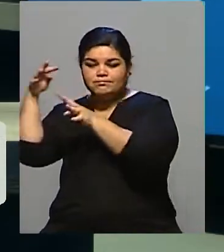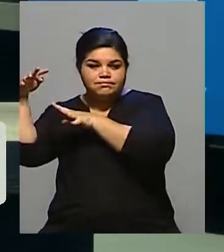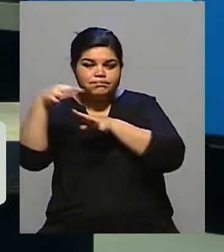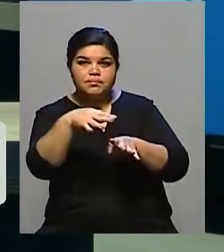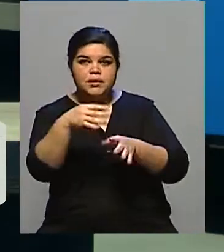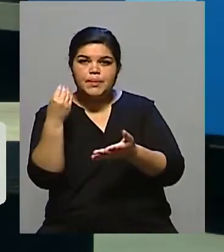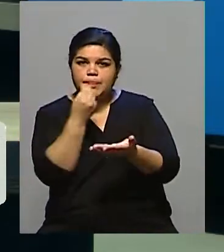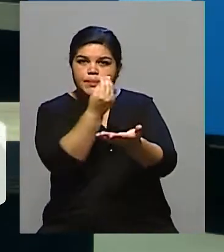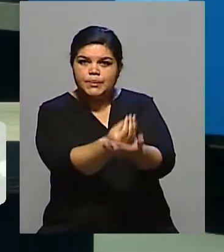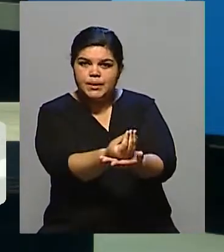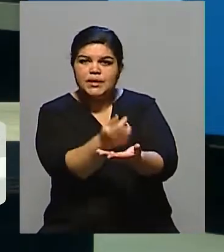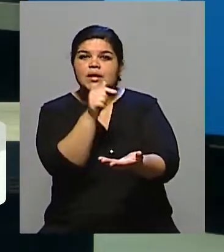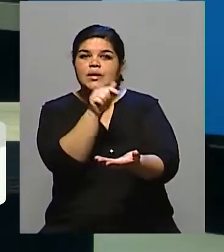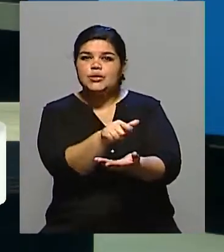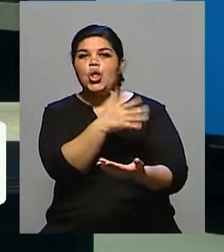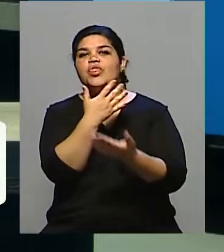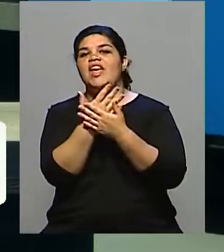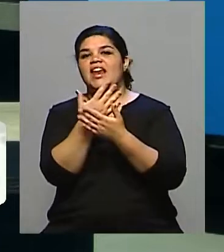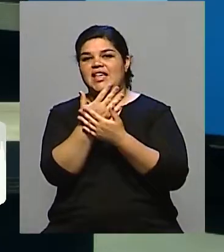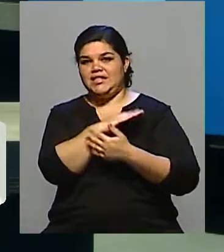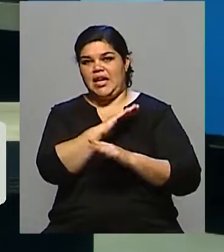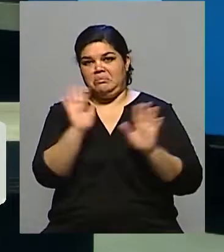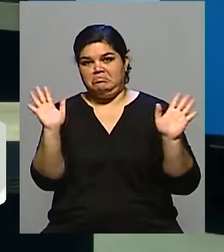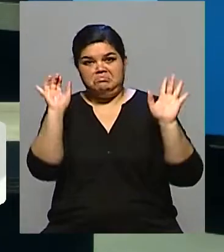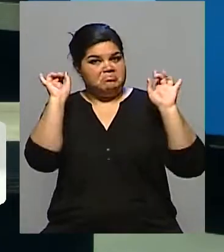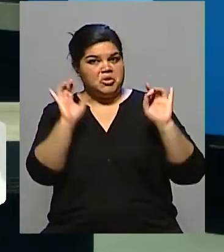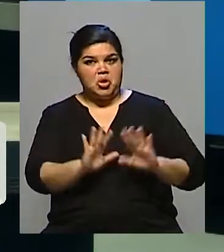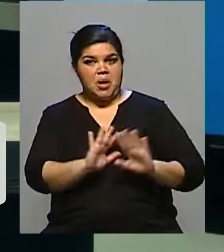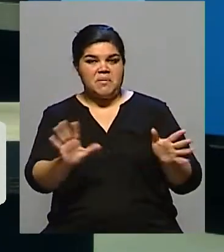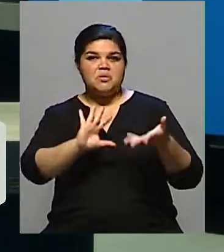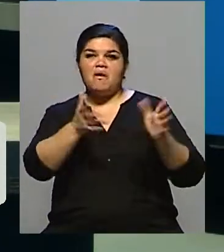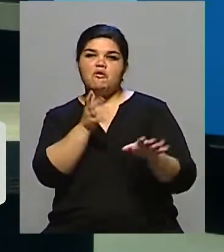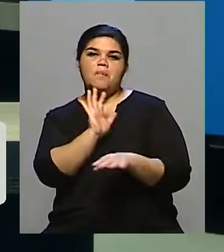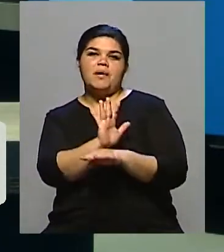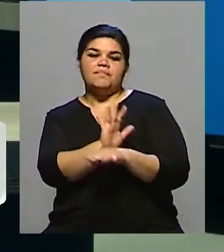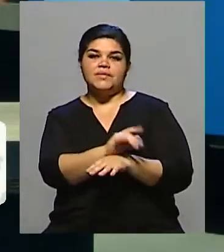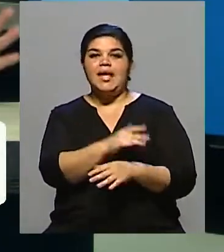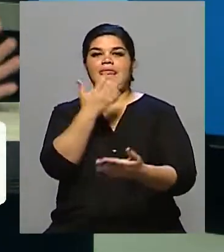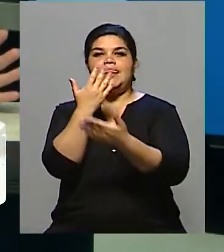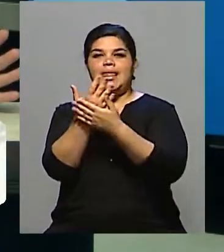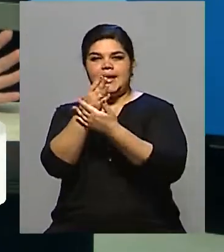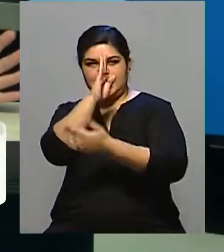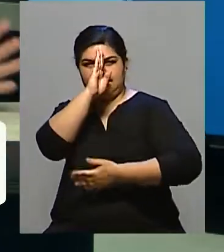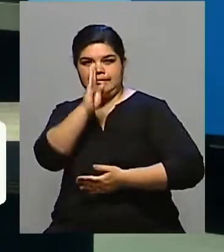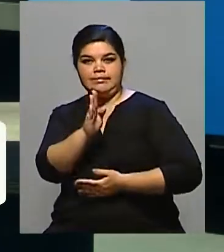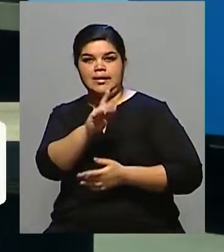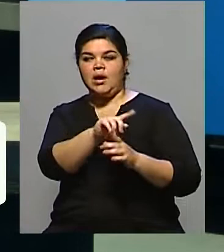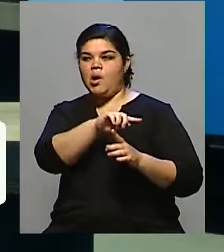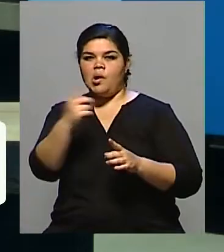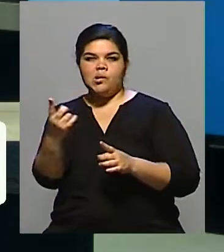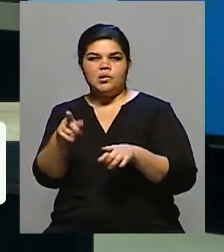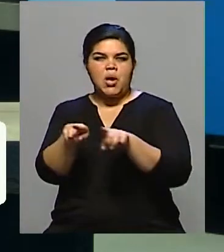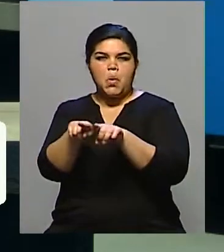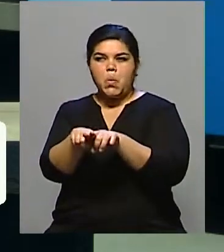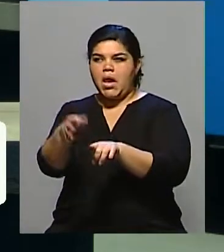representante de lo más liviano, la derecha, que es exactamente tal vez la mejor definición. Otros dicen la ultraderecha, el neofascismo. De eso vamos a